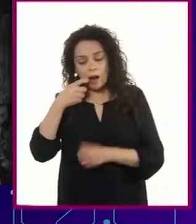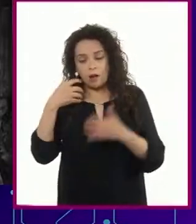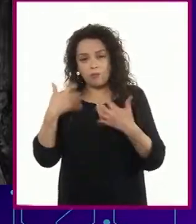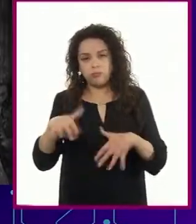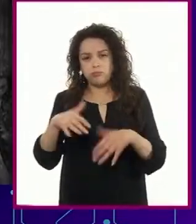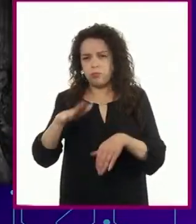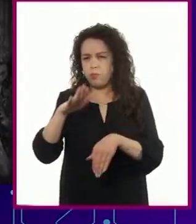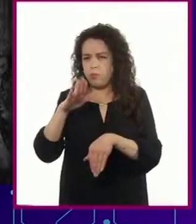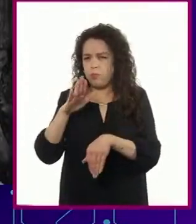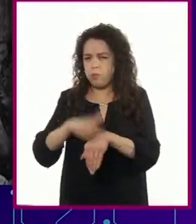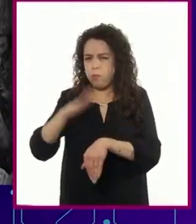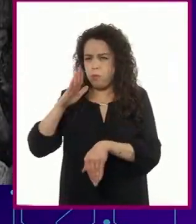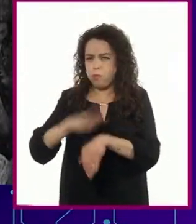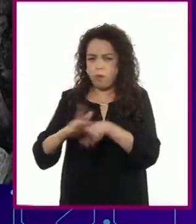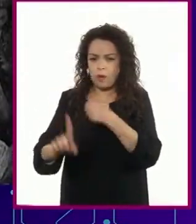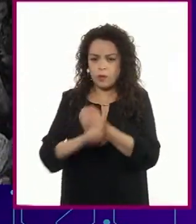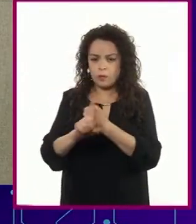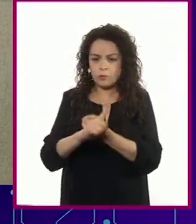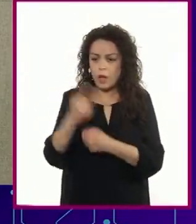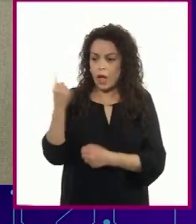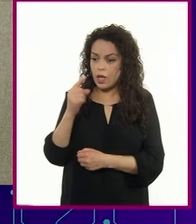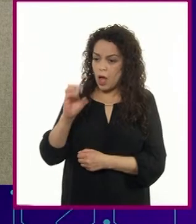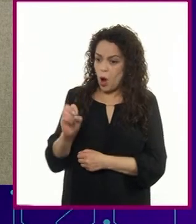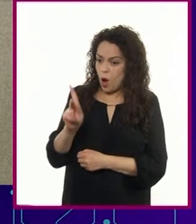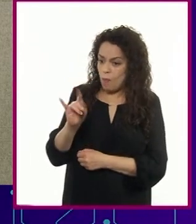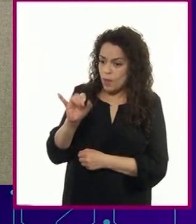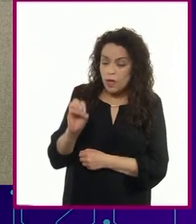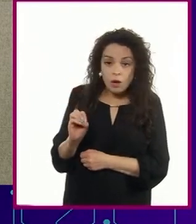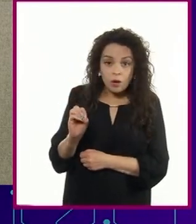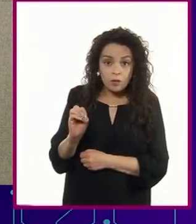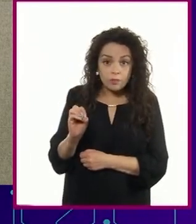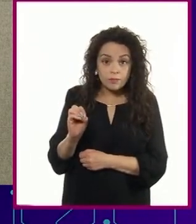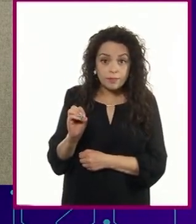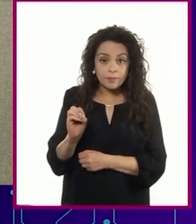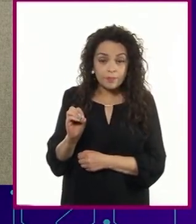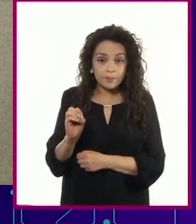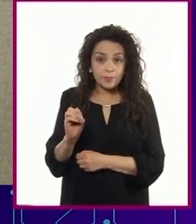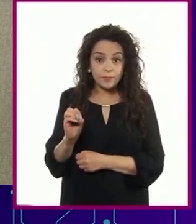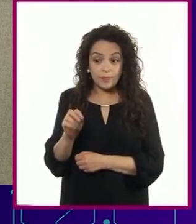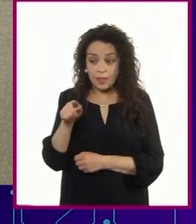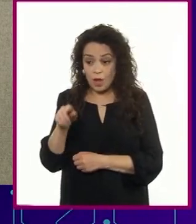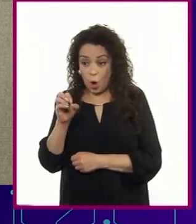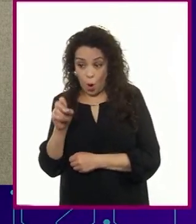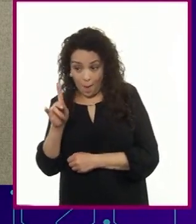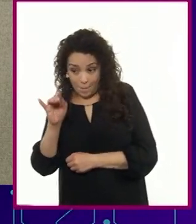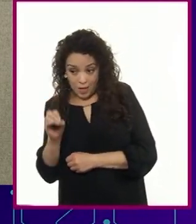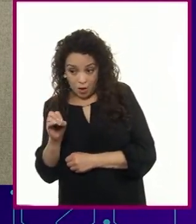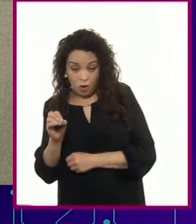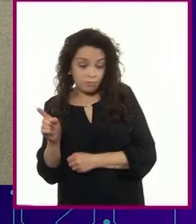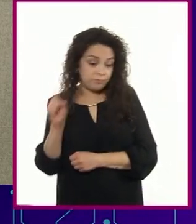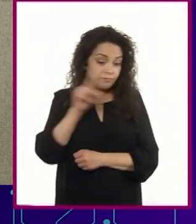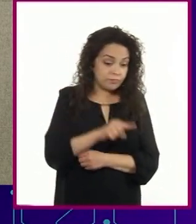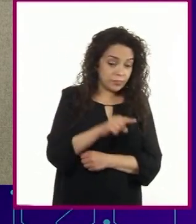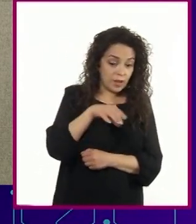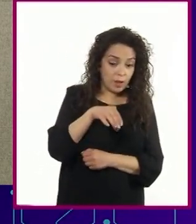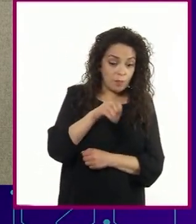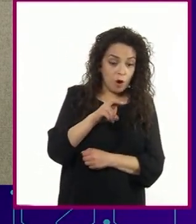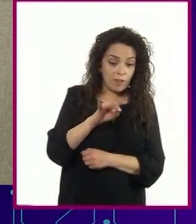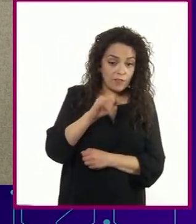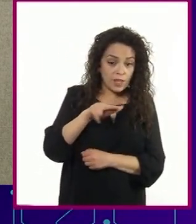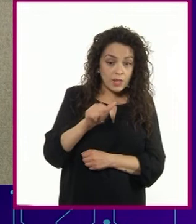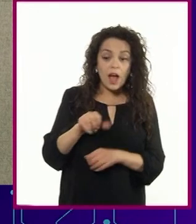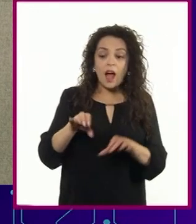aún mayor que la adicción al opio. De la misma manera que con el opio, el problema de la morfina fue tratado